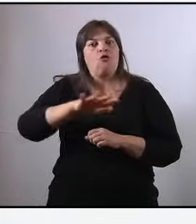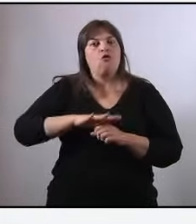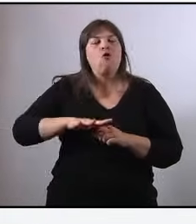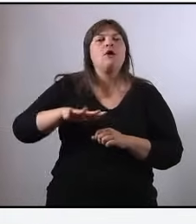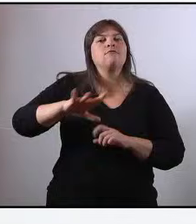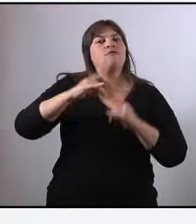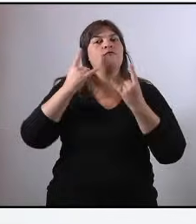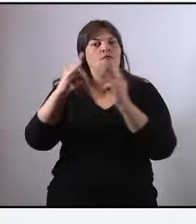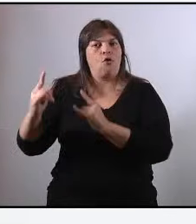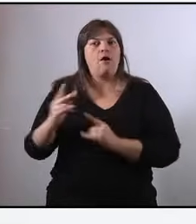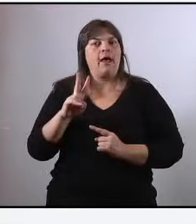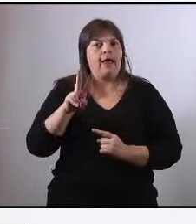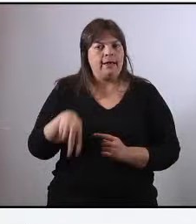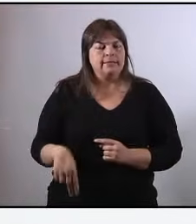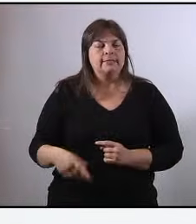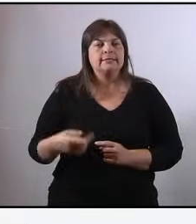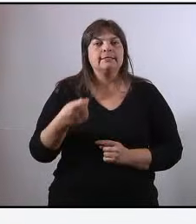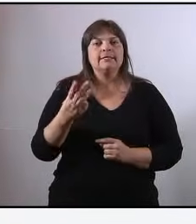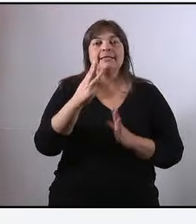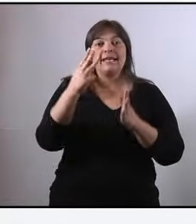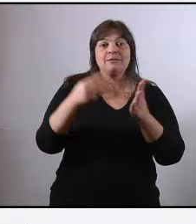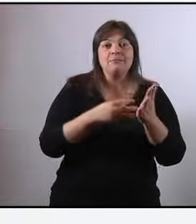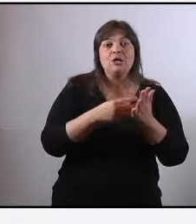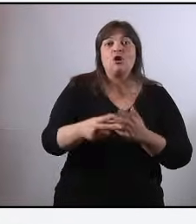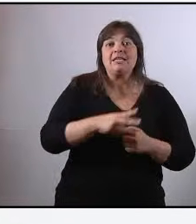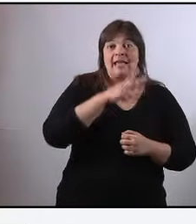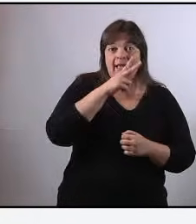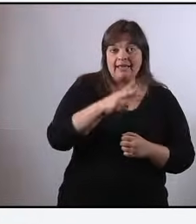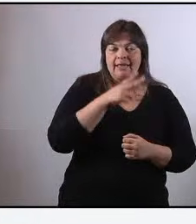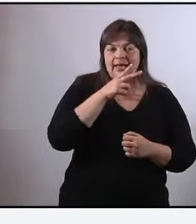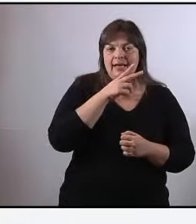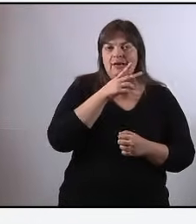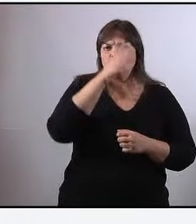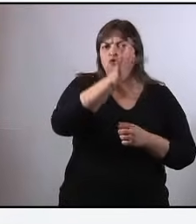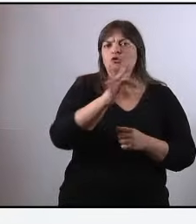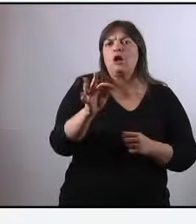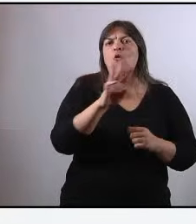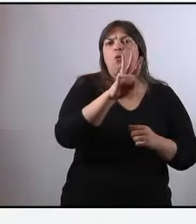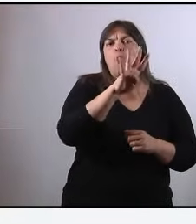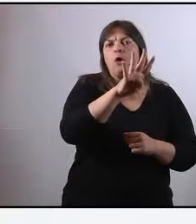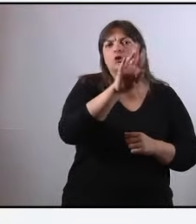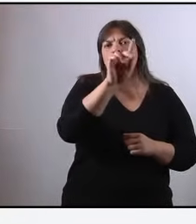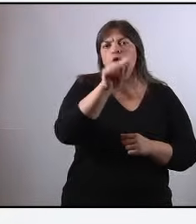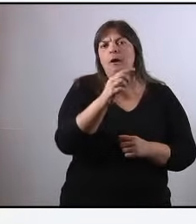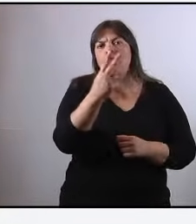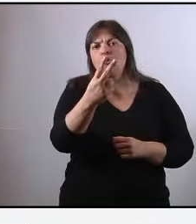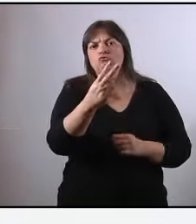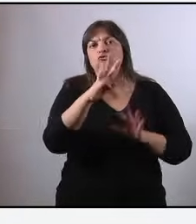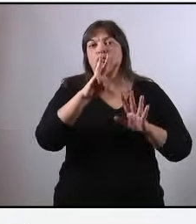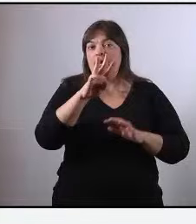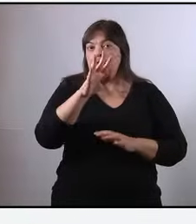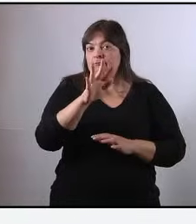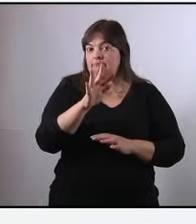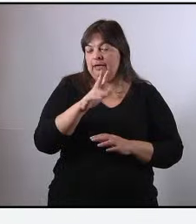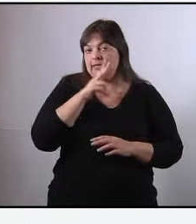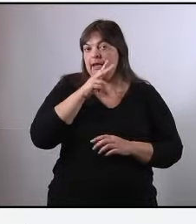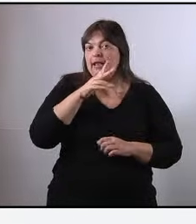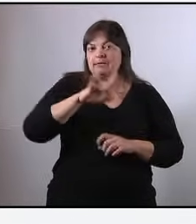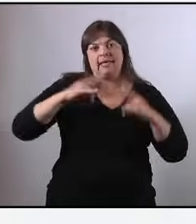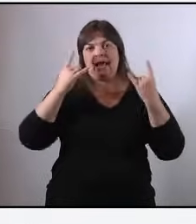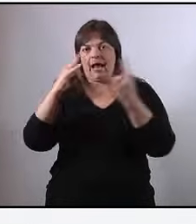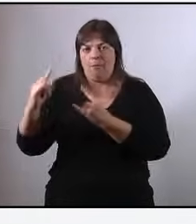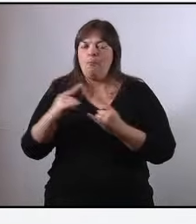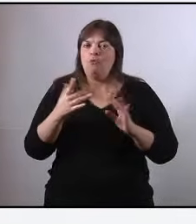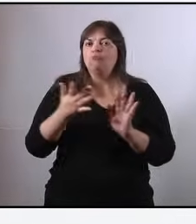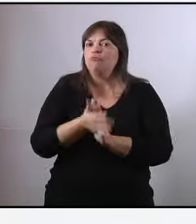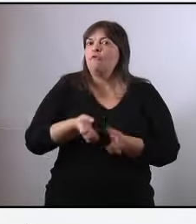superficie forestal. 3 millones de hectáreas sobre un total de 4,2, un dato que nos debe dar la idea